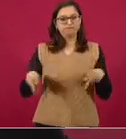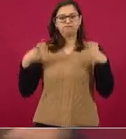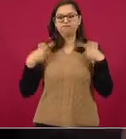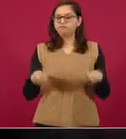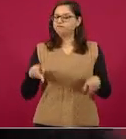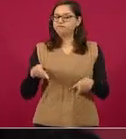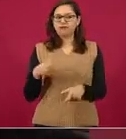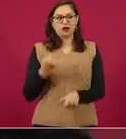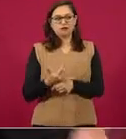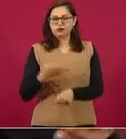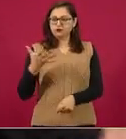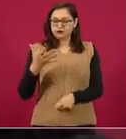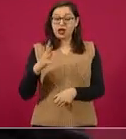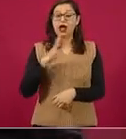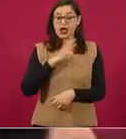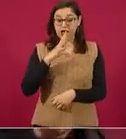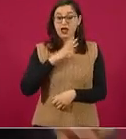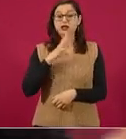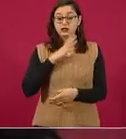porque,